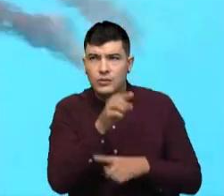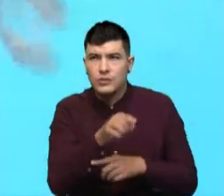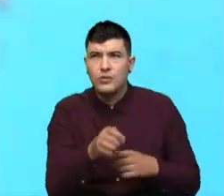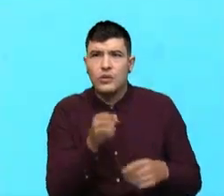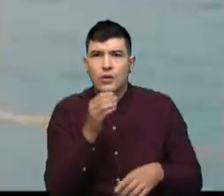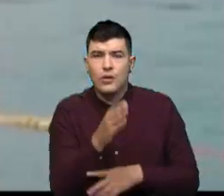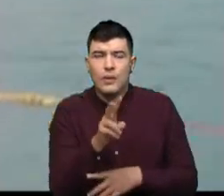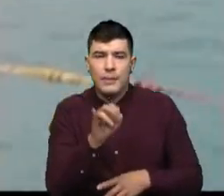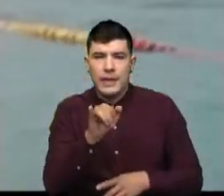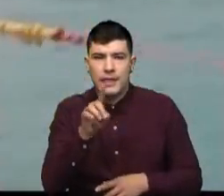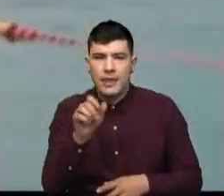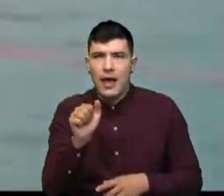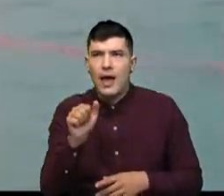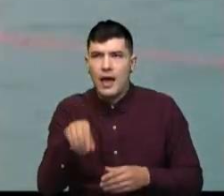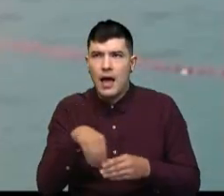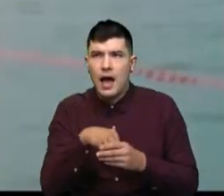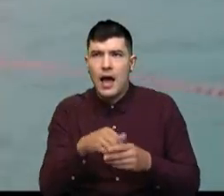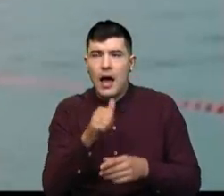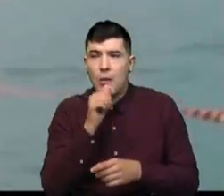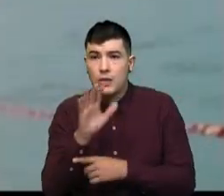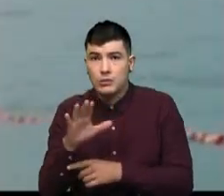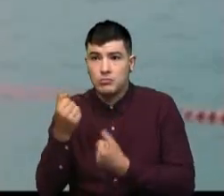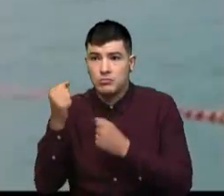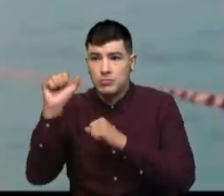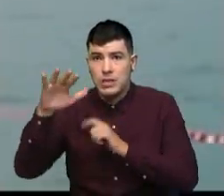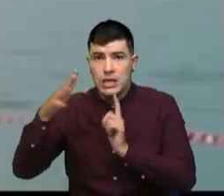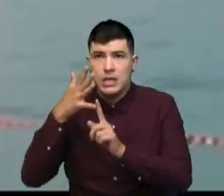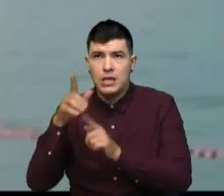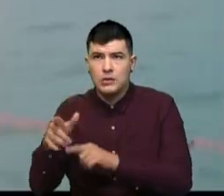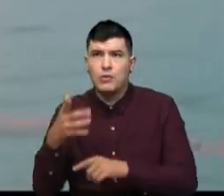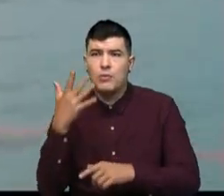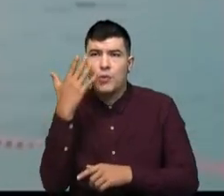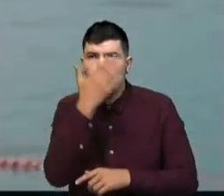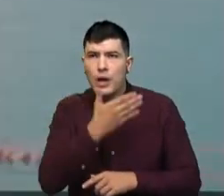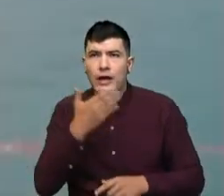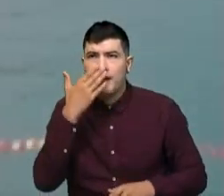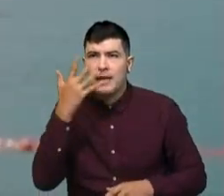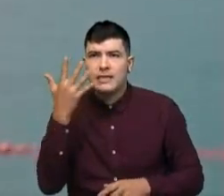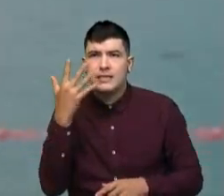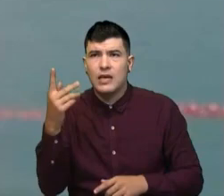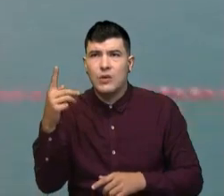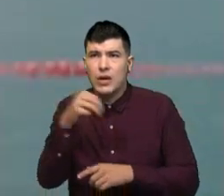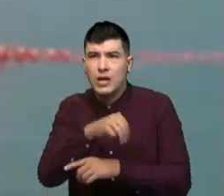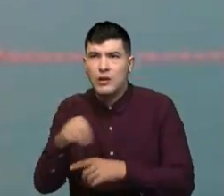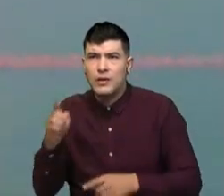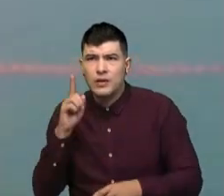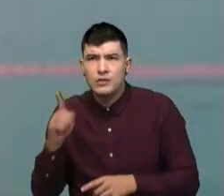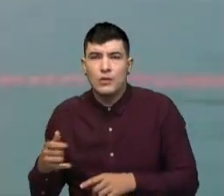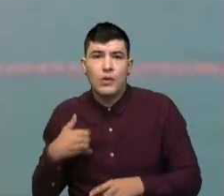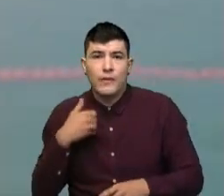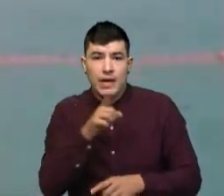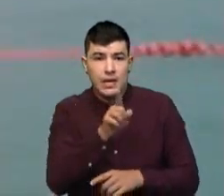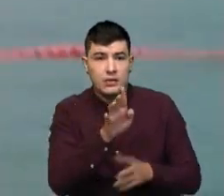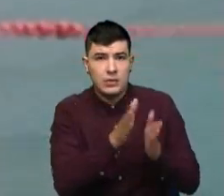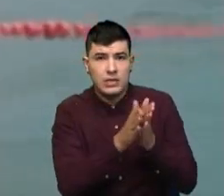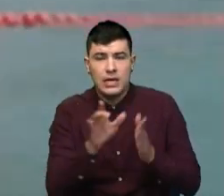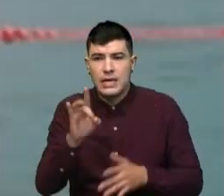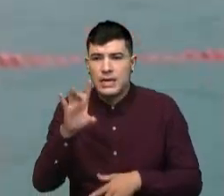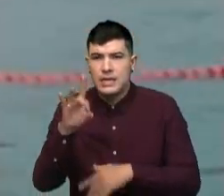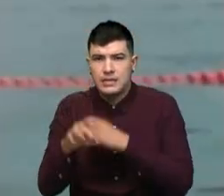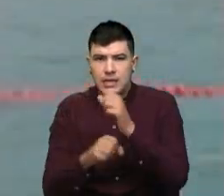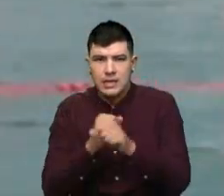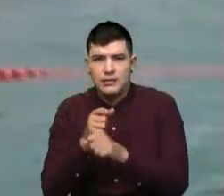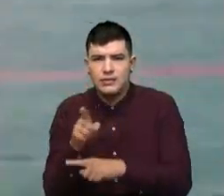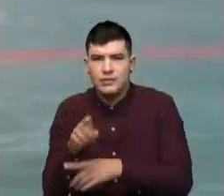vida en el agua se ubicó en el quinto lugar en la prueba de 5 kilómetros categoría juvenil 14 a 15 años en el